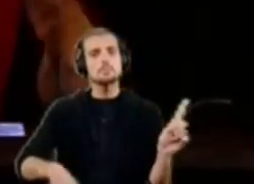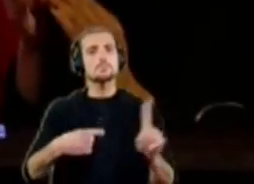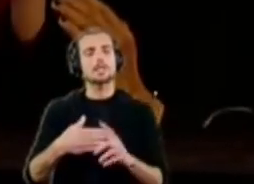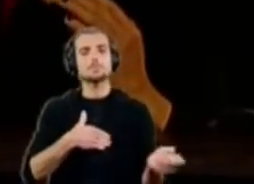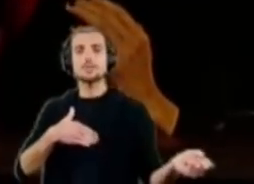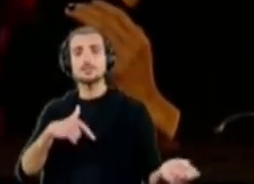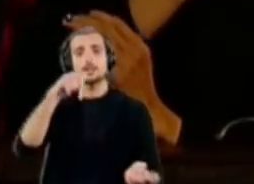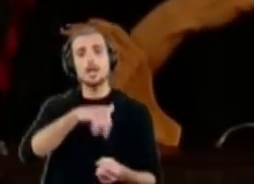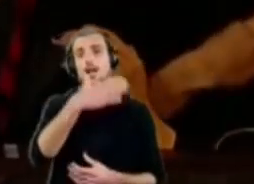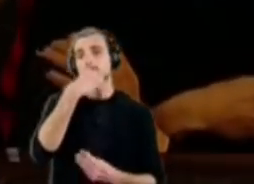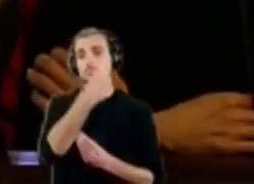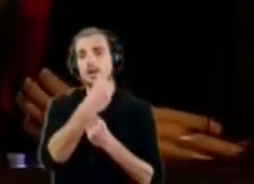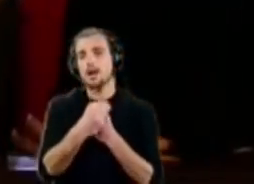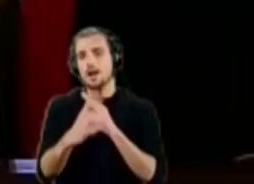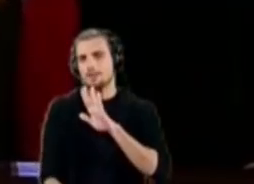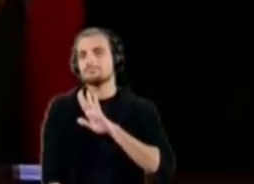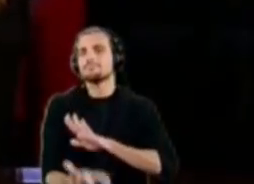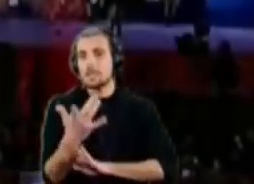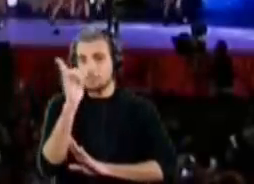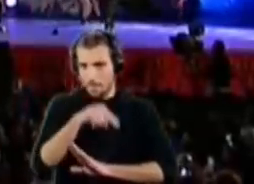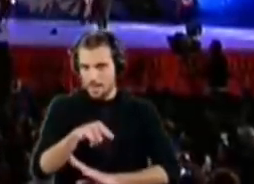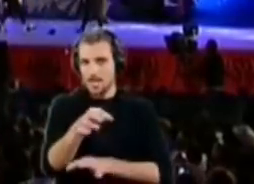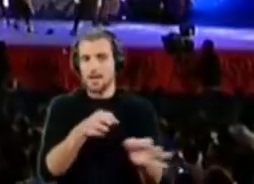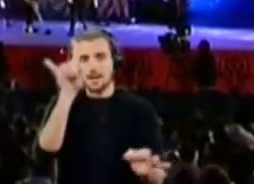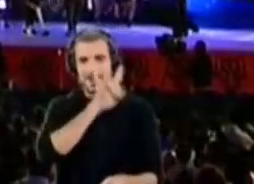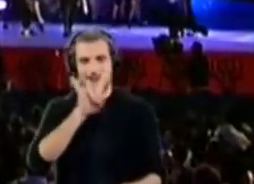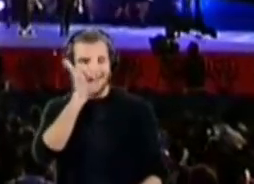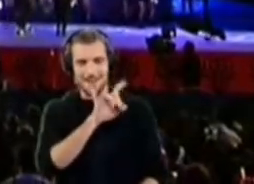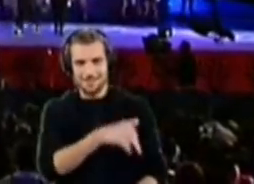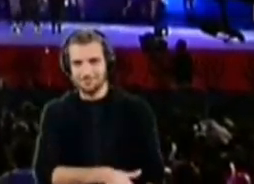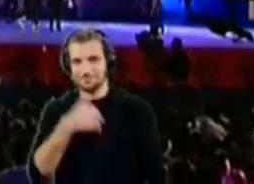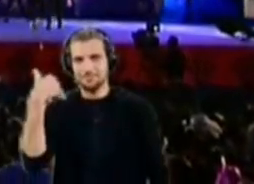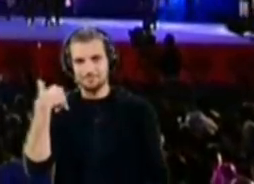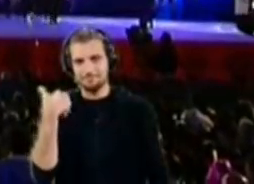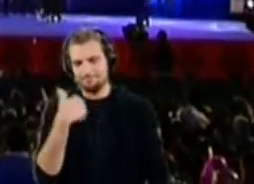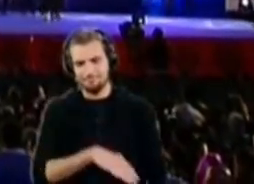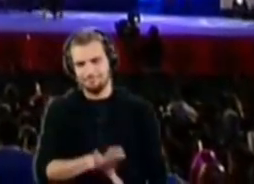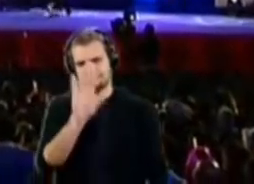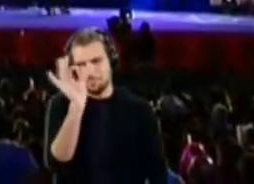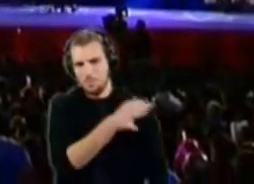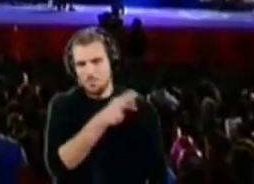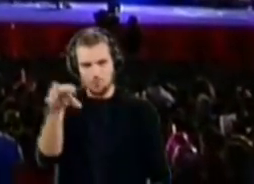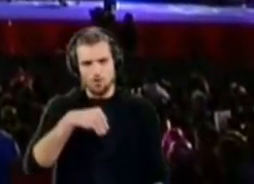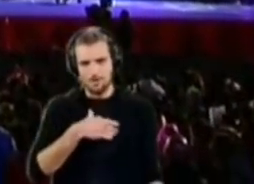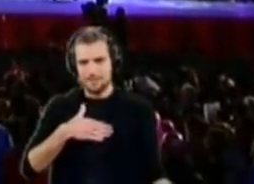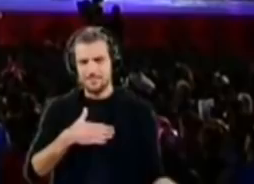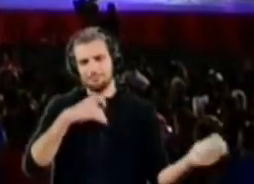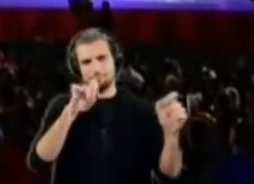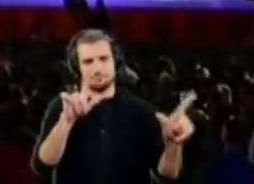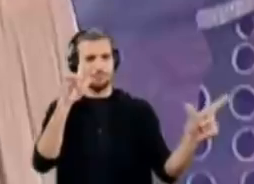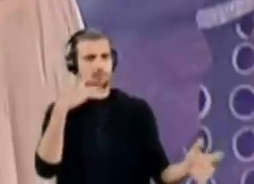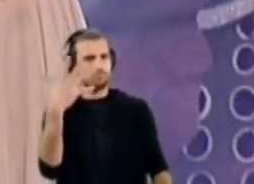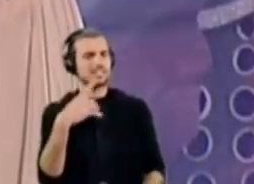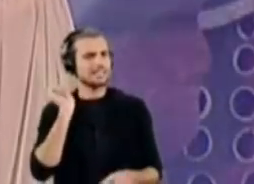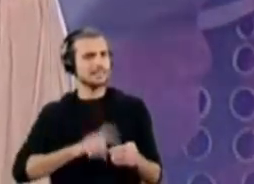¿eh?, de Las Palmas de Gran Canaria y de toda Canaria. Se entiende perfectamente que sean incondicionales este ballet de Silvia Barrera al Carnaval